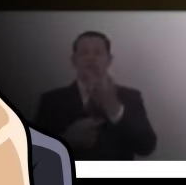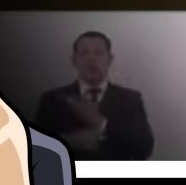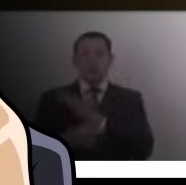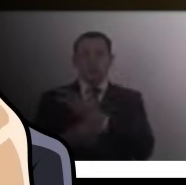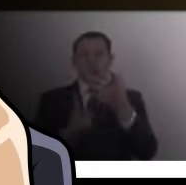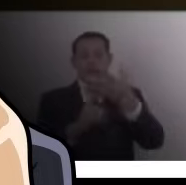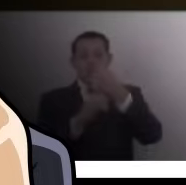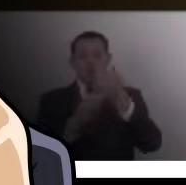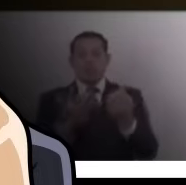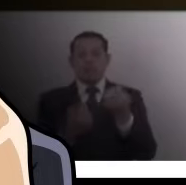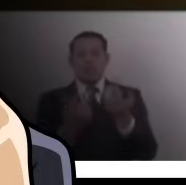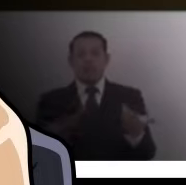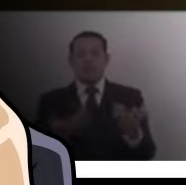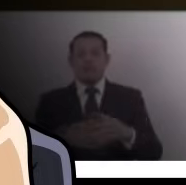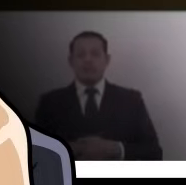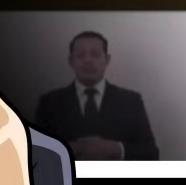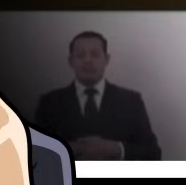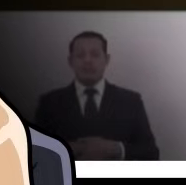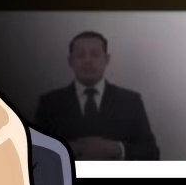los privilegios, pues?